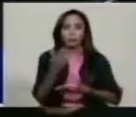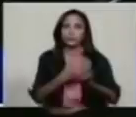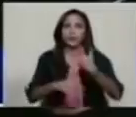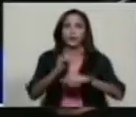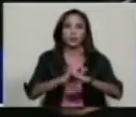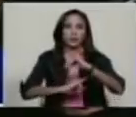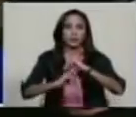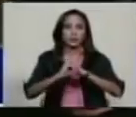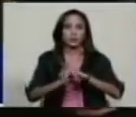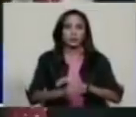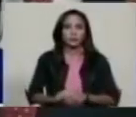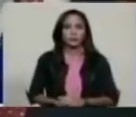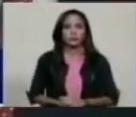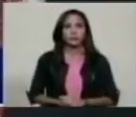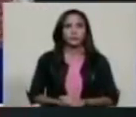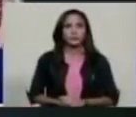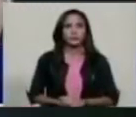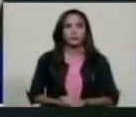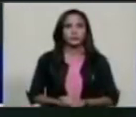Internacional.